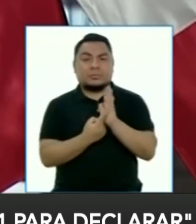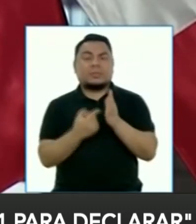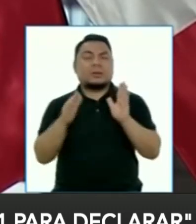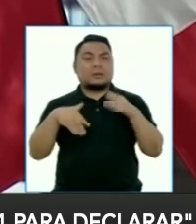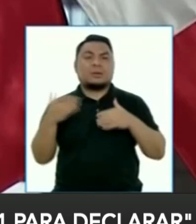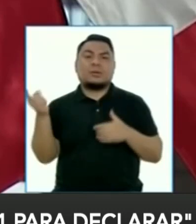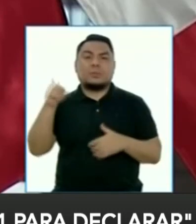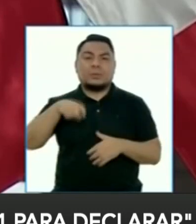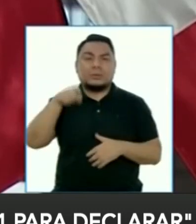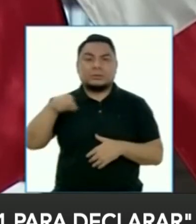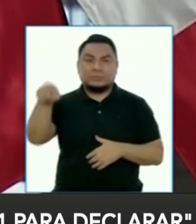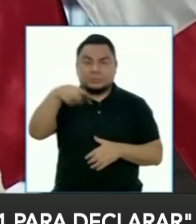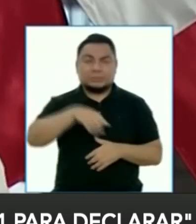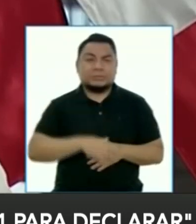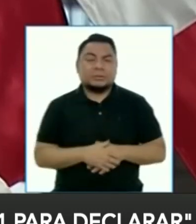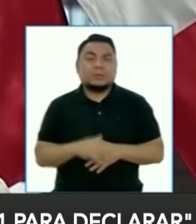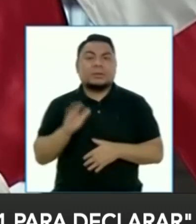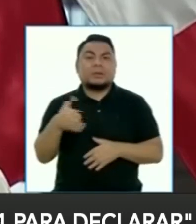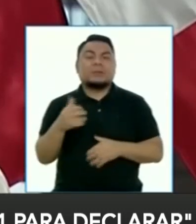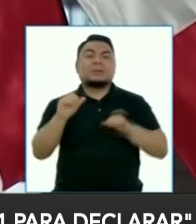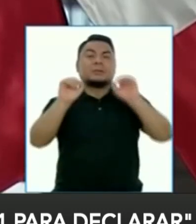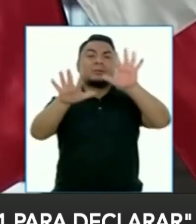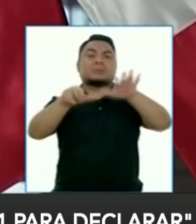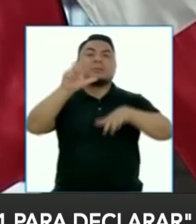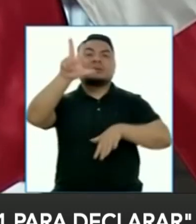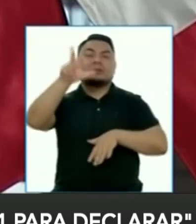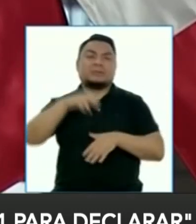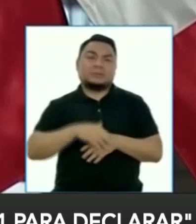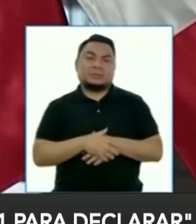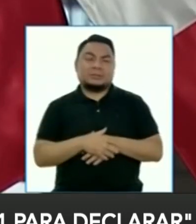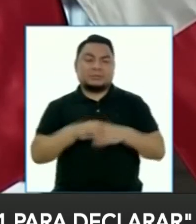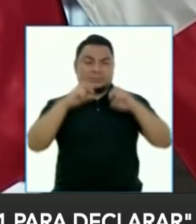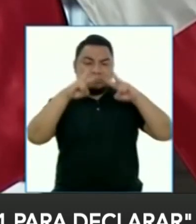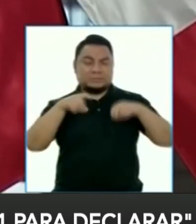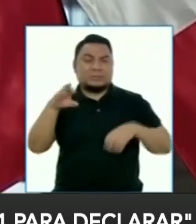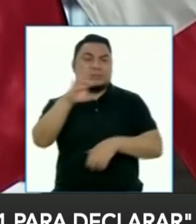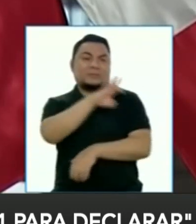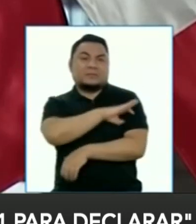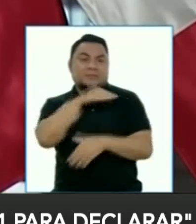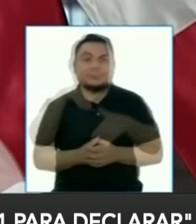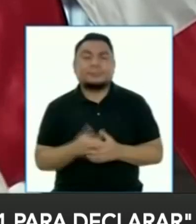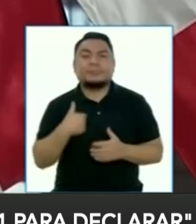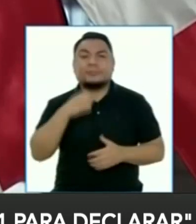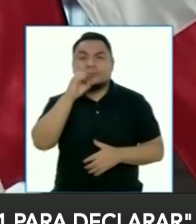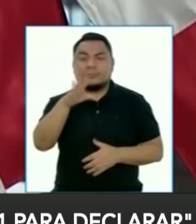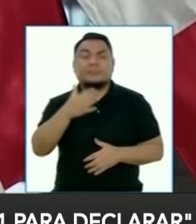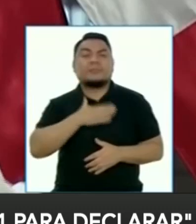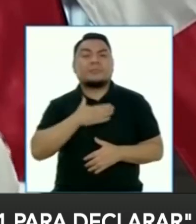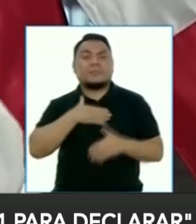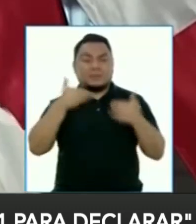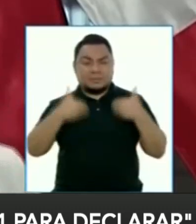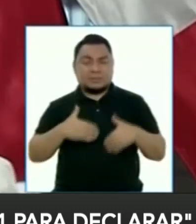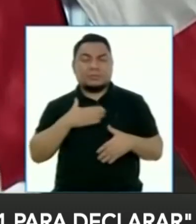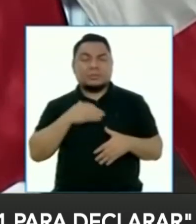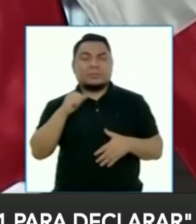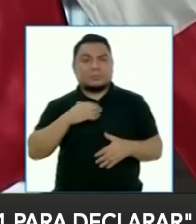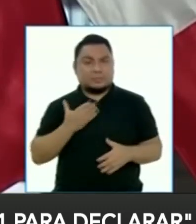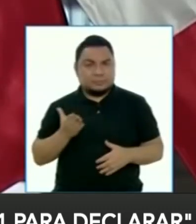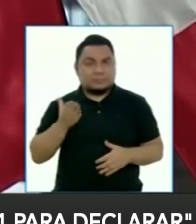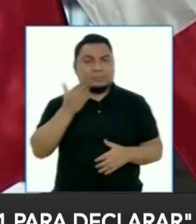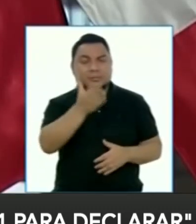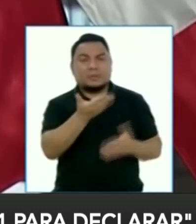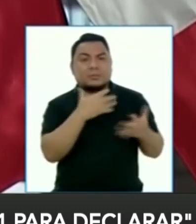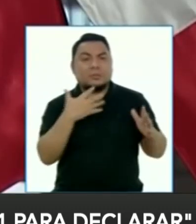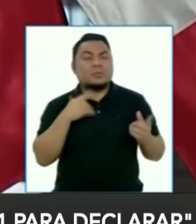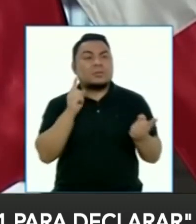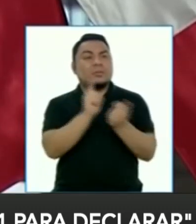las veces que se requiera. Hay 13 diligencias que ha hecho el Ministerio Público por este caso. Yo estoy a disposición